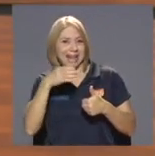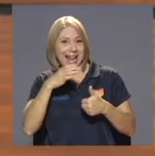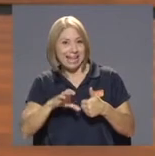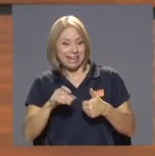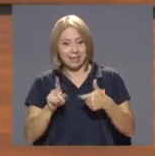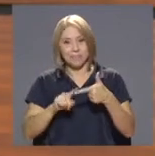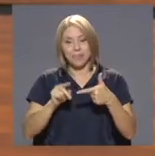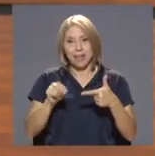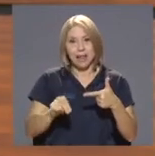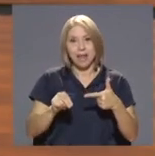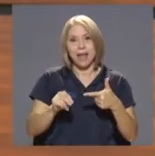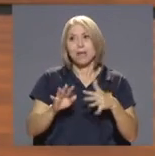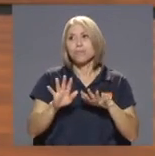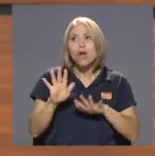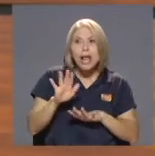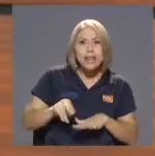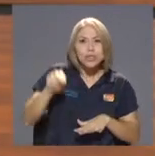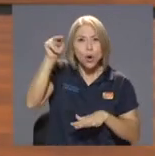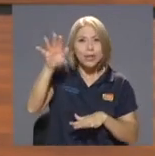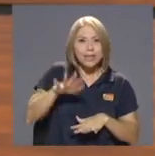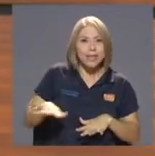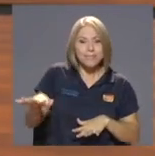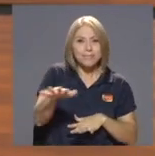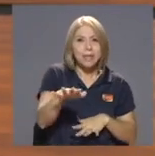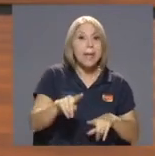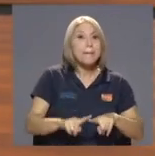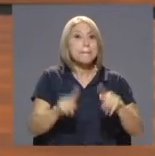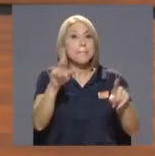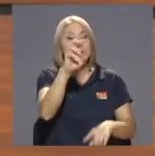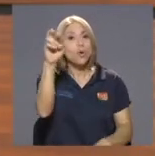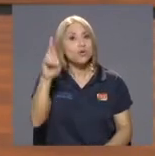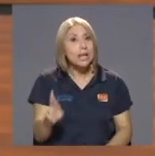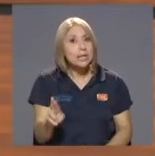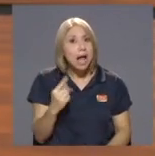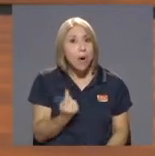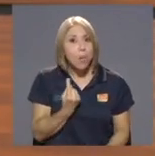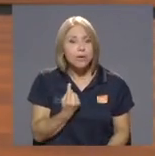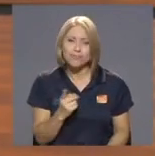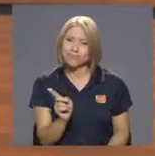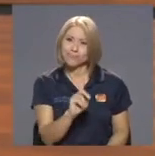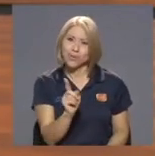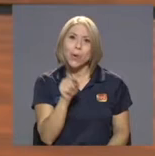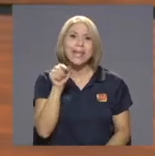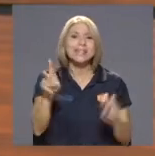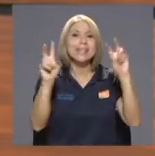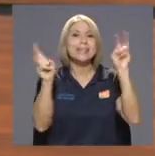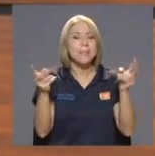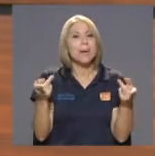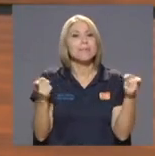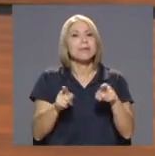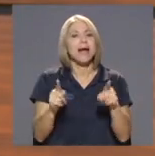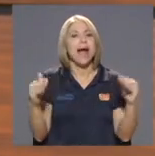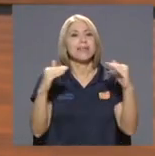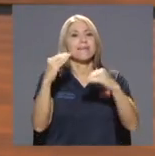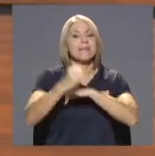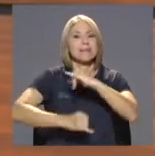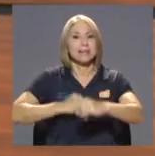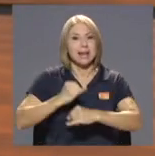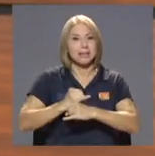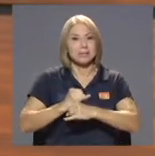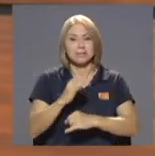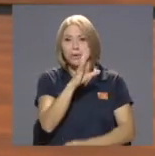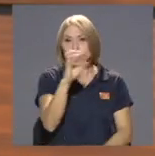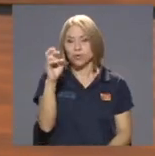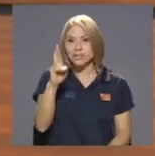país. Pero son situaciones de las cuales Costa Rica no es la excepción. O sea, esto es un tema que está pasando a nivel internacional. Casi podríamos decir que Costa